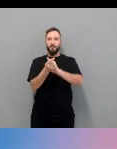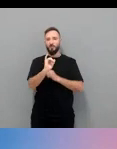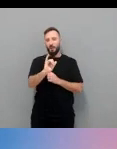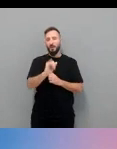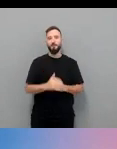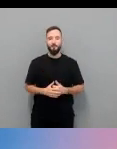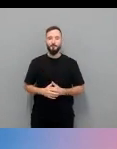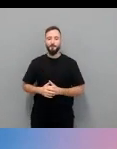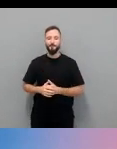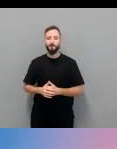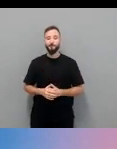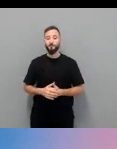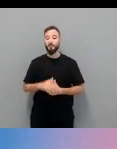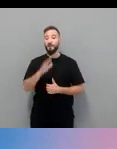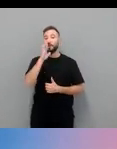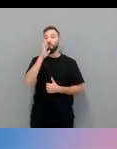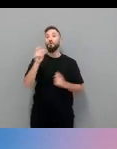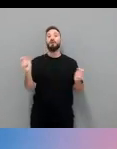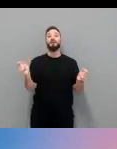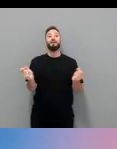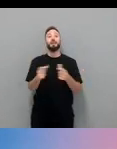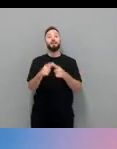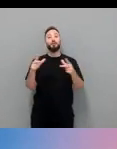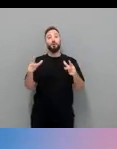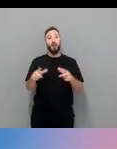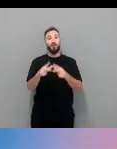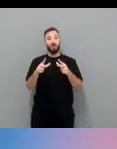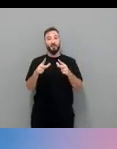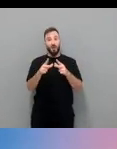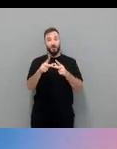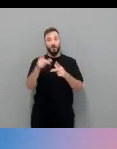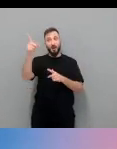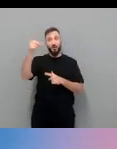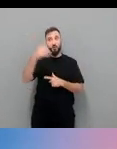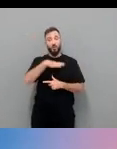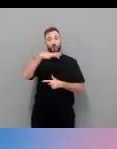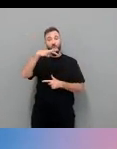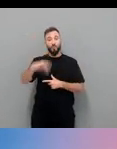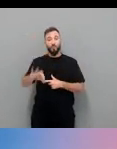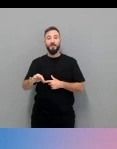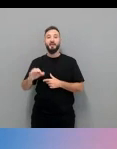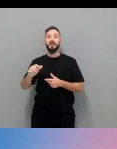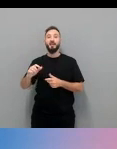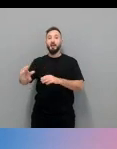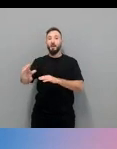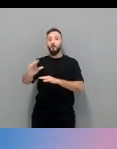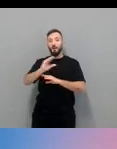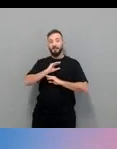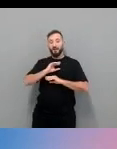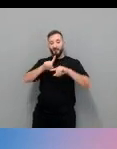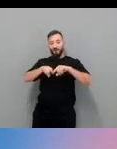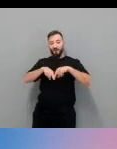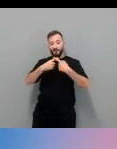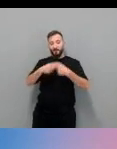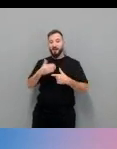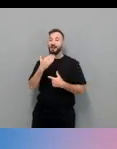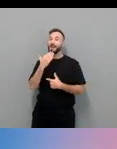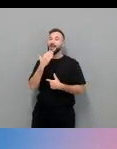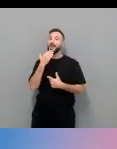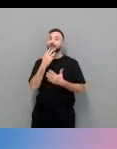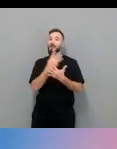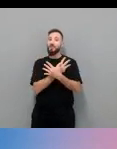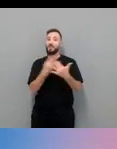Porque el INSS directamente nos puede pasar a la prestación familiar por hijo a cargo mayor de 18